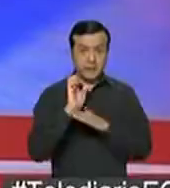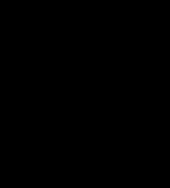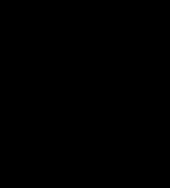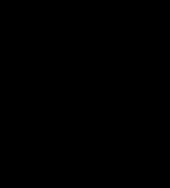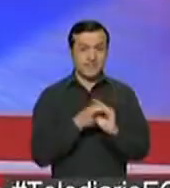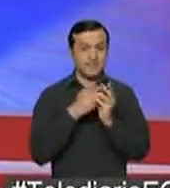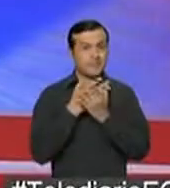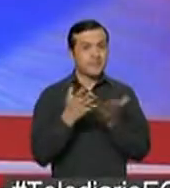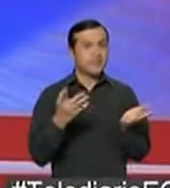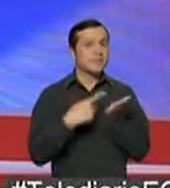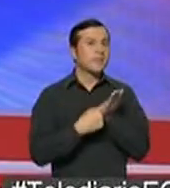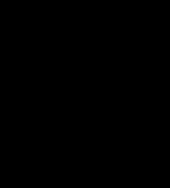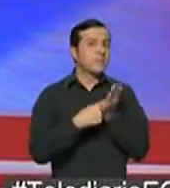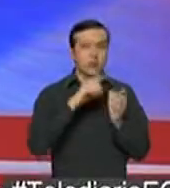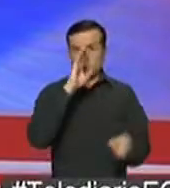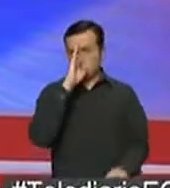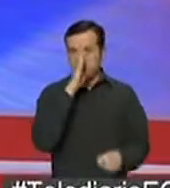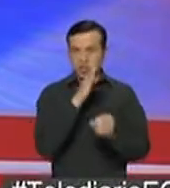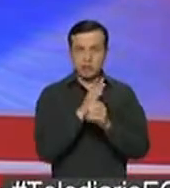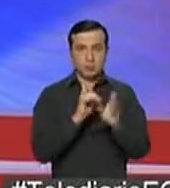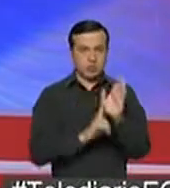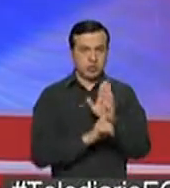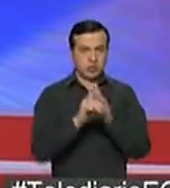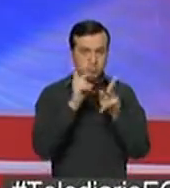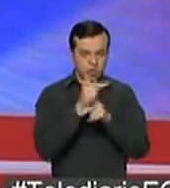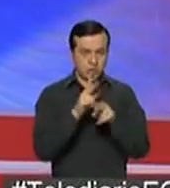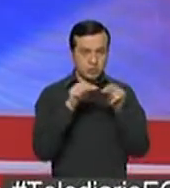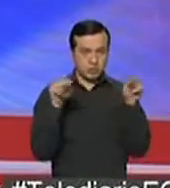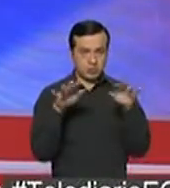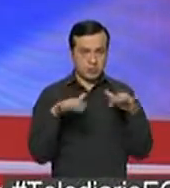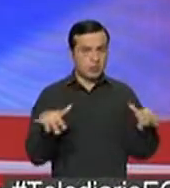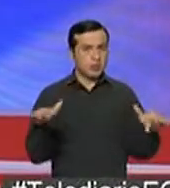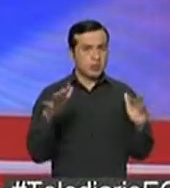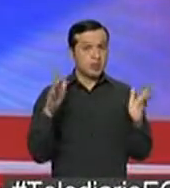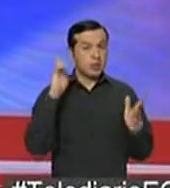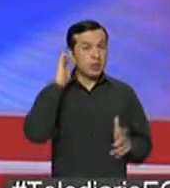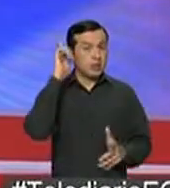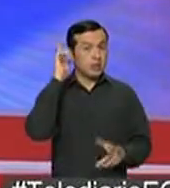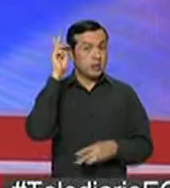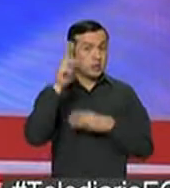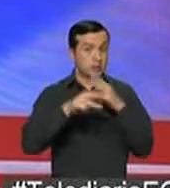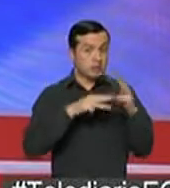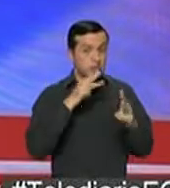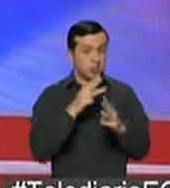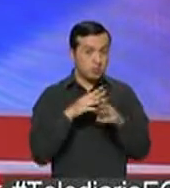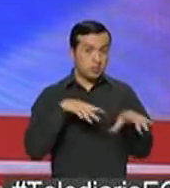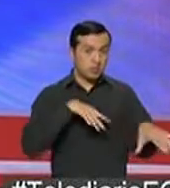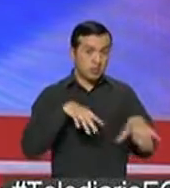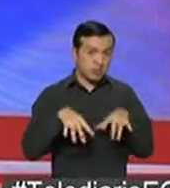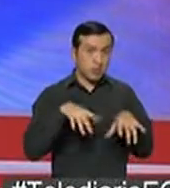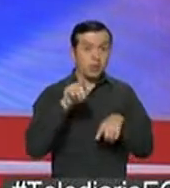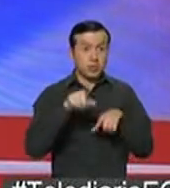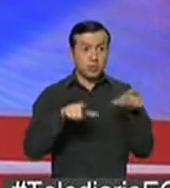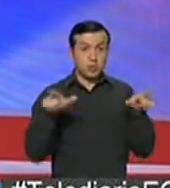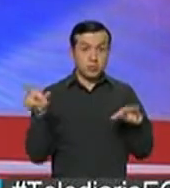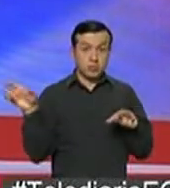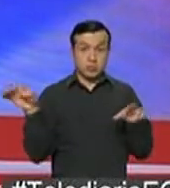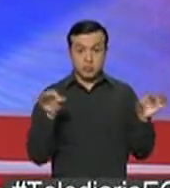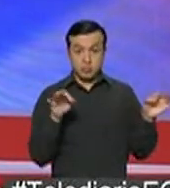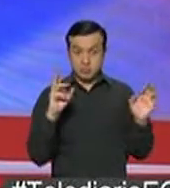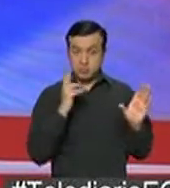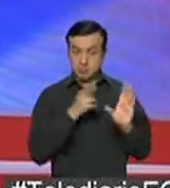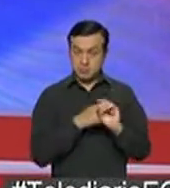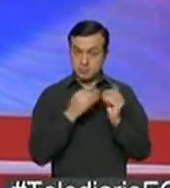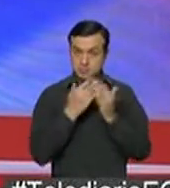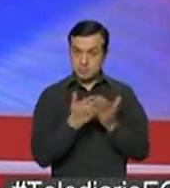tendrán como para los objetivos de desarrollo sostenible. Destacados líderes políticos, activistas y hasta celebridades son parte